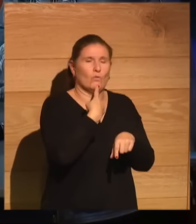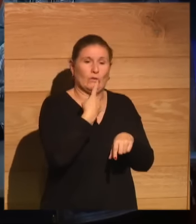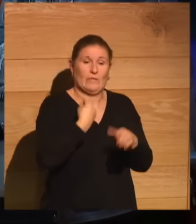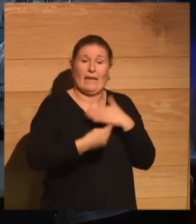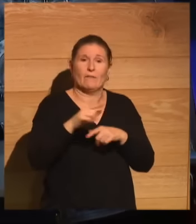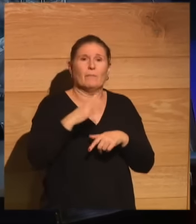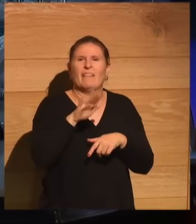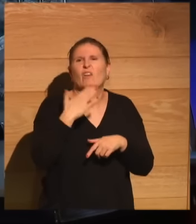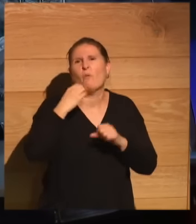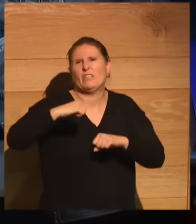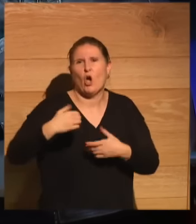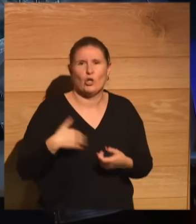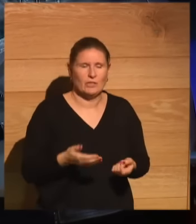el...